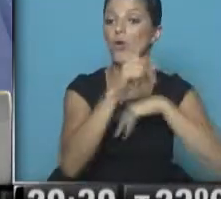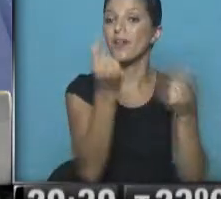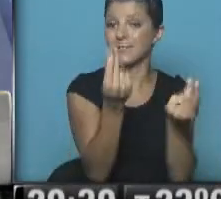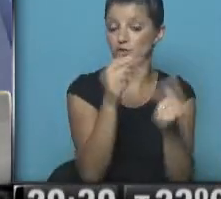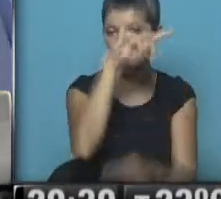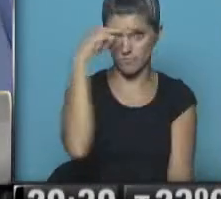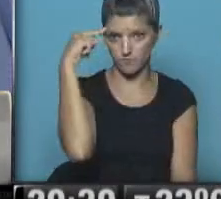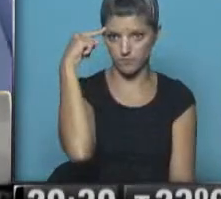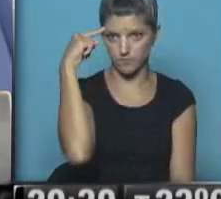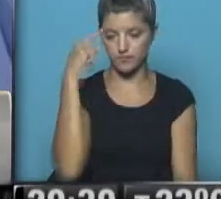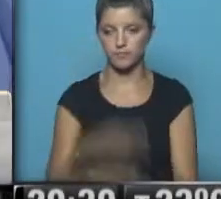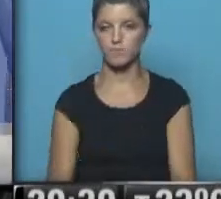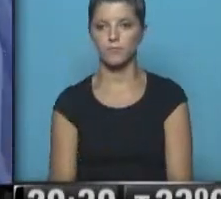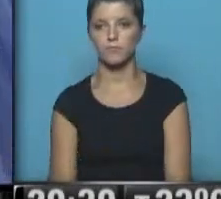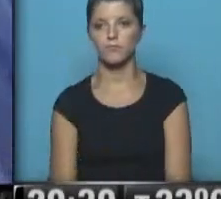nación